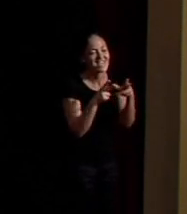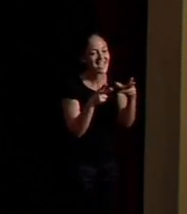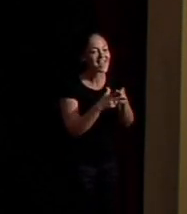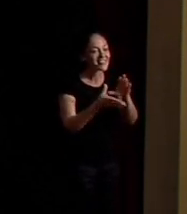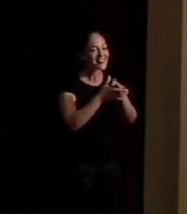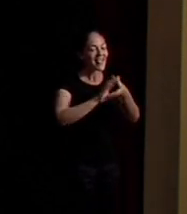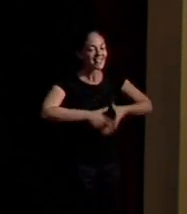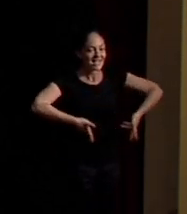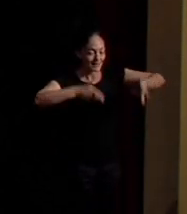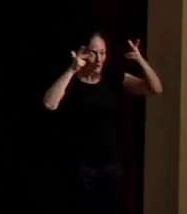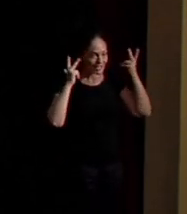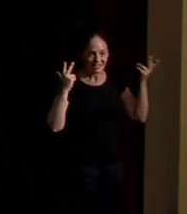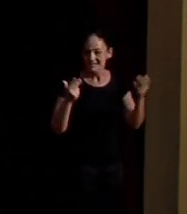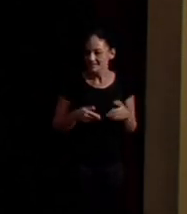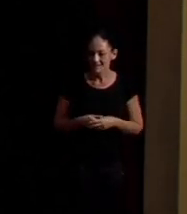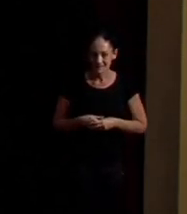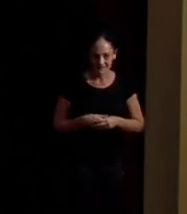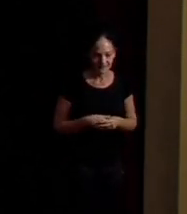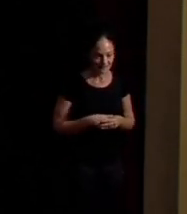avanzando, no puedo.